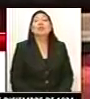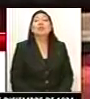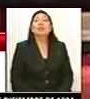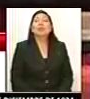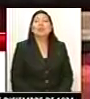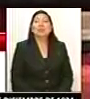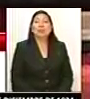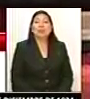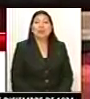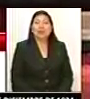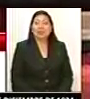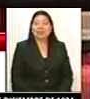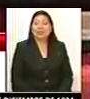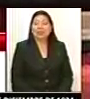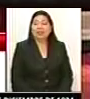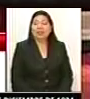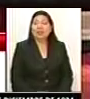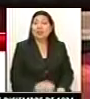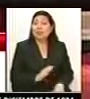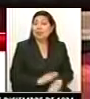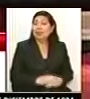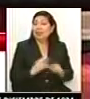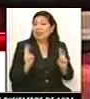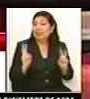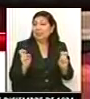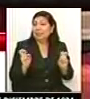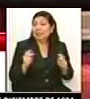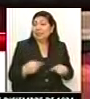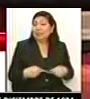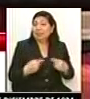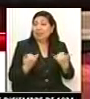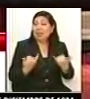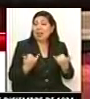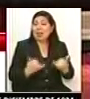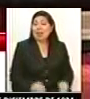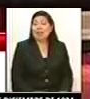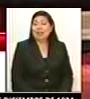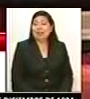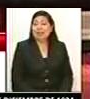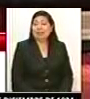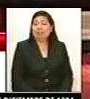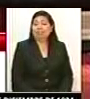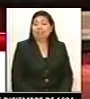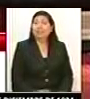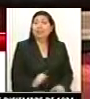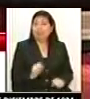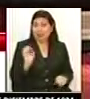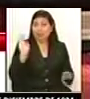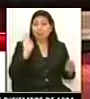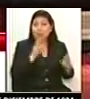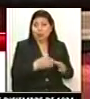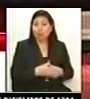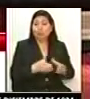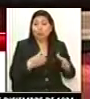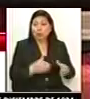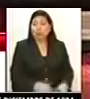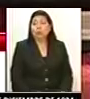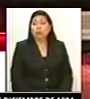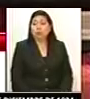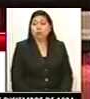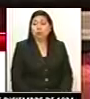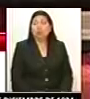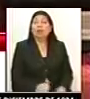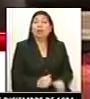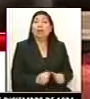Presidente, sobre el tema que se debate el día de hoy, sí nos preocupa enormemente en términos de la